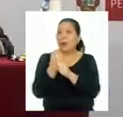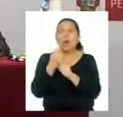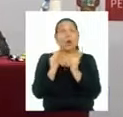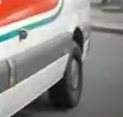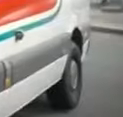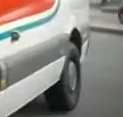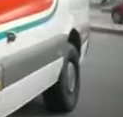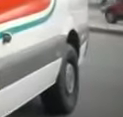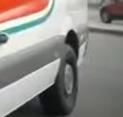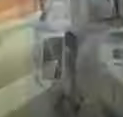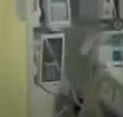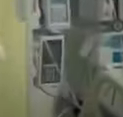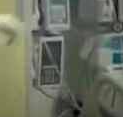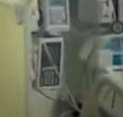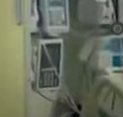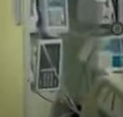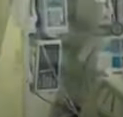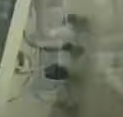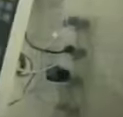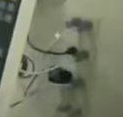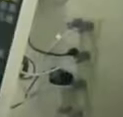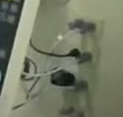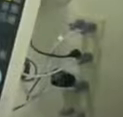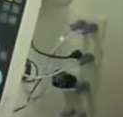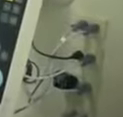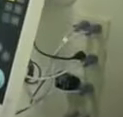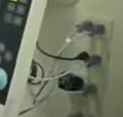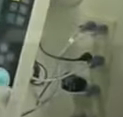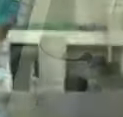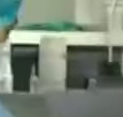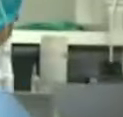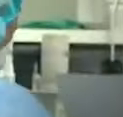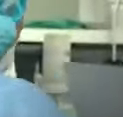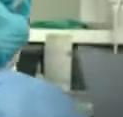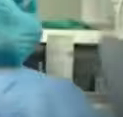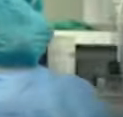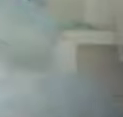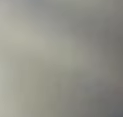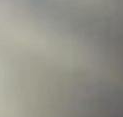relación a lo que hemos hecho. El Perú ha sido gravemente afectado por la pandemia.